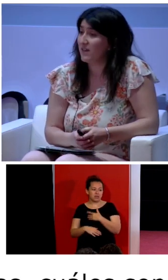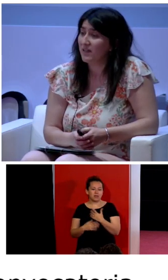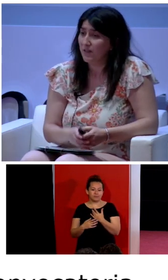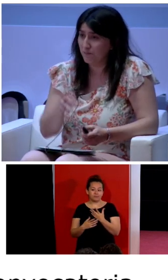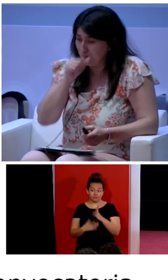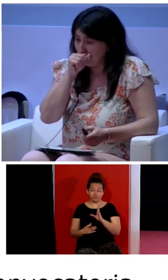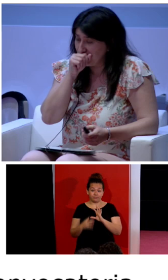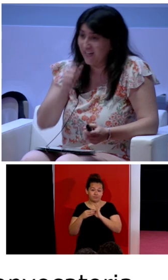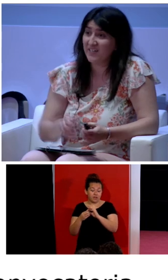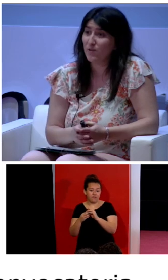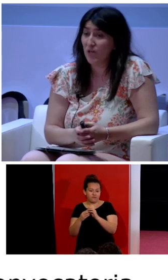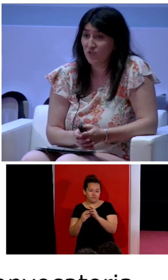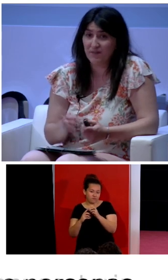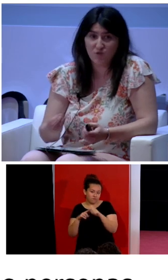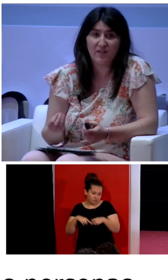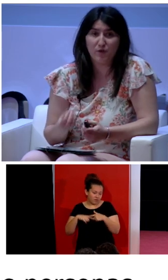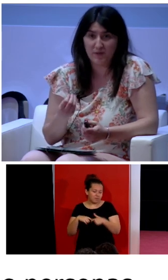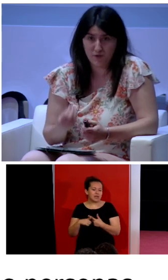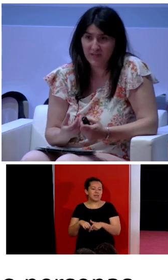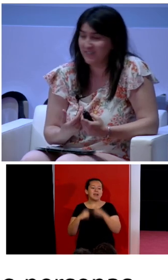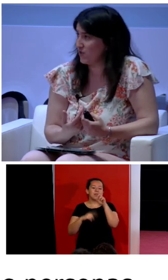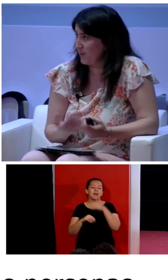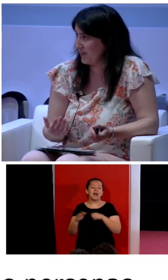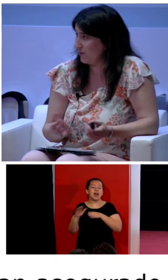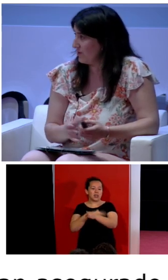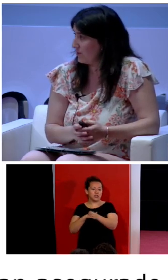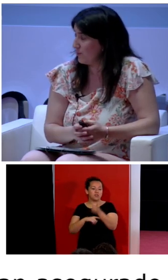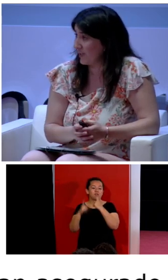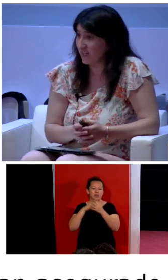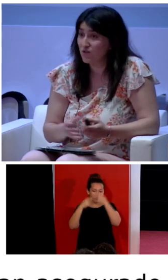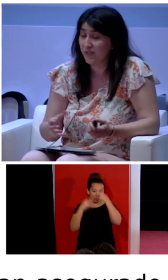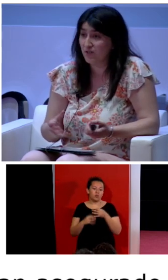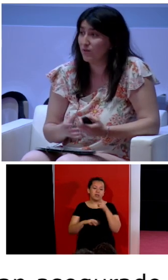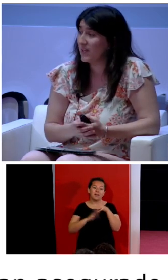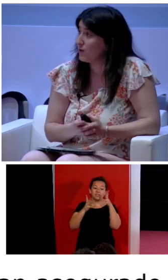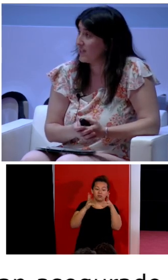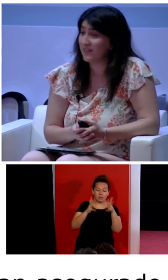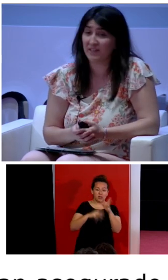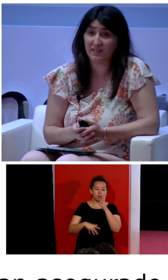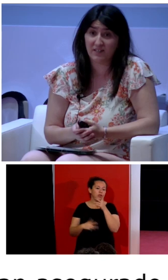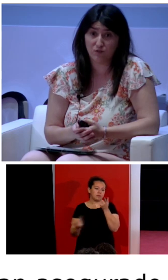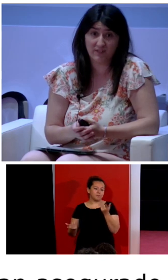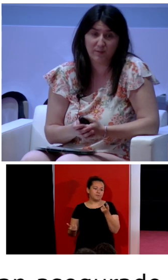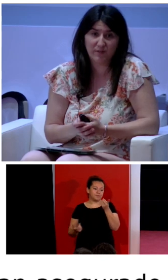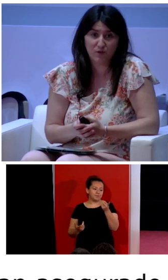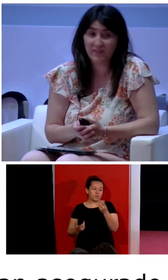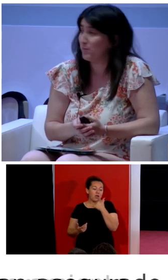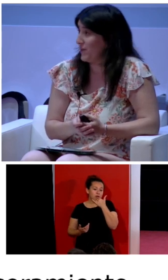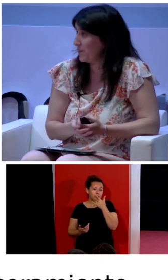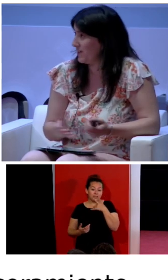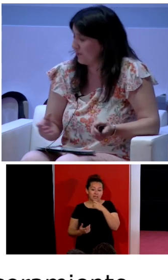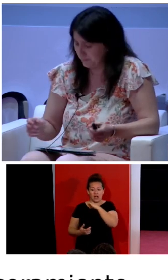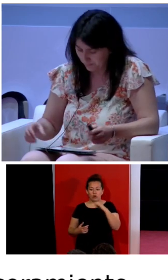familia, tengan asegurado ese acceso a la información y al asesoramiento, porque ello les dota de autodeterminación